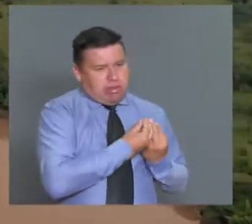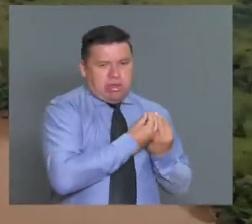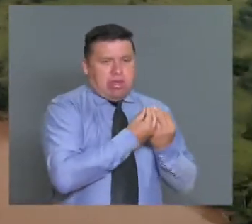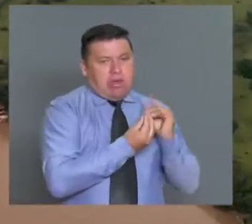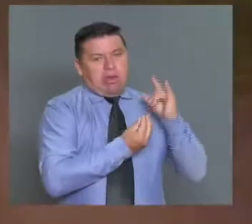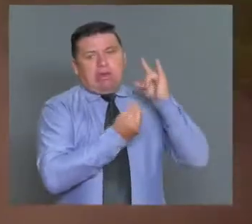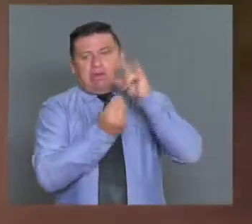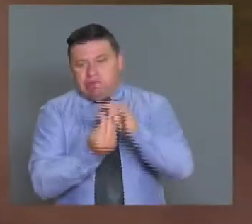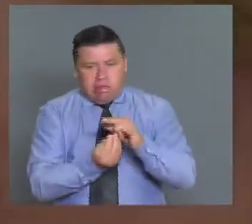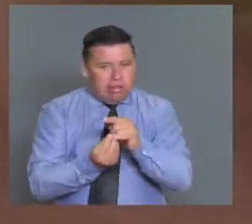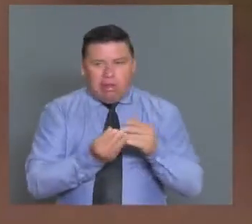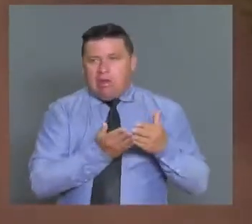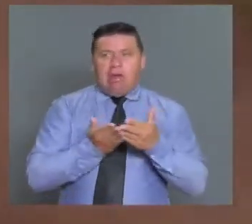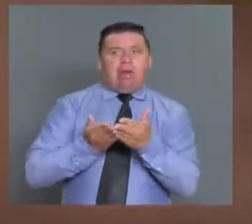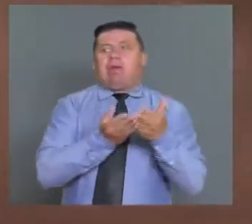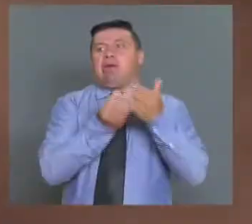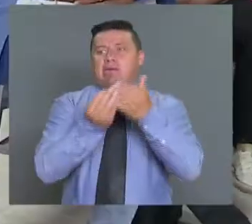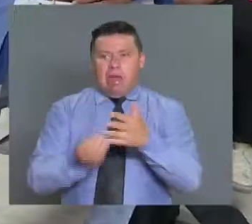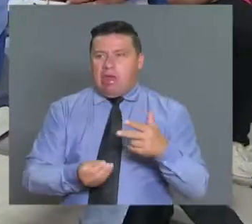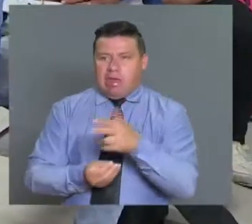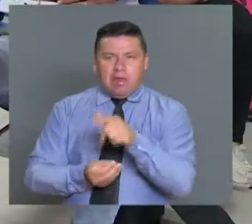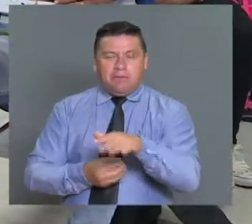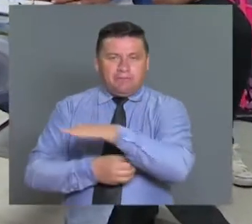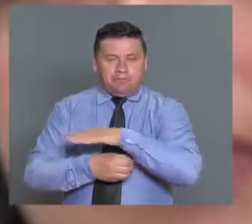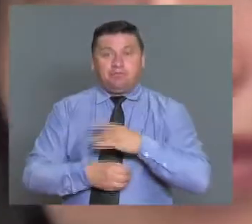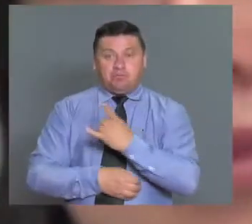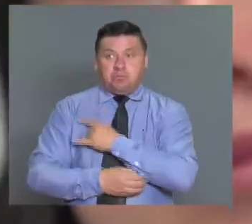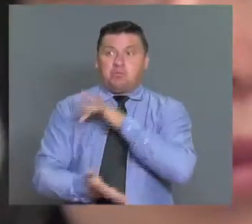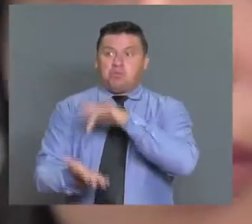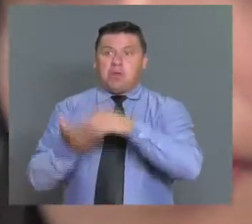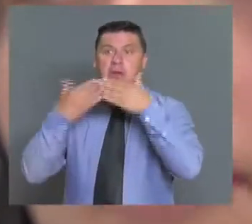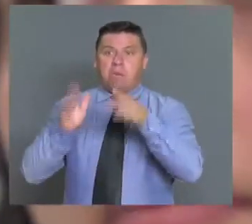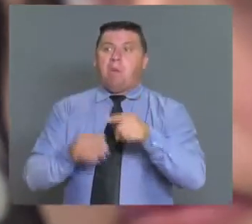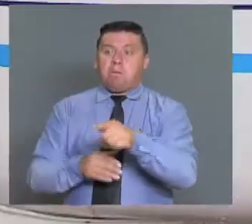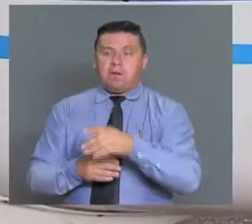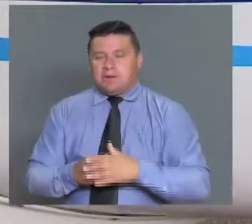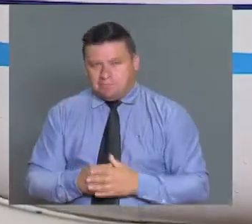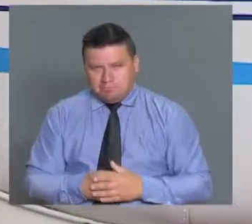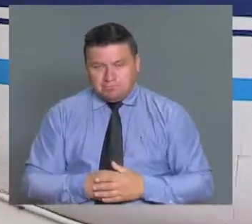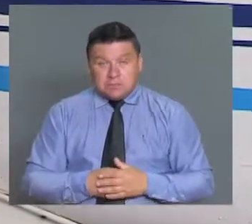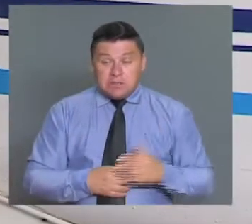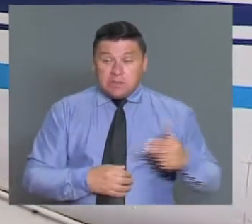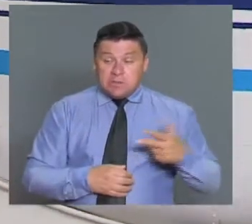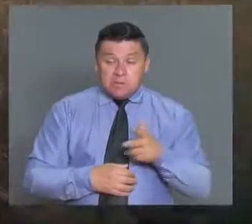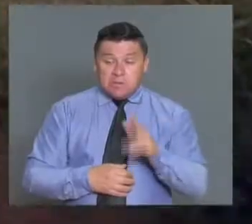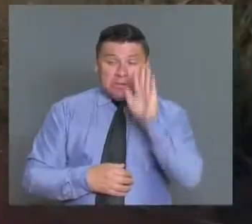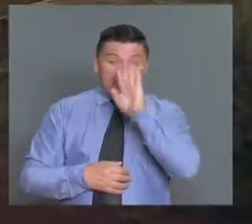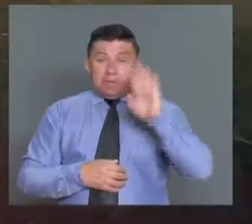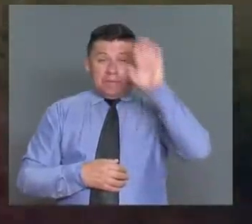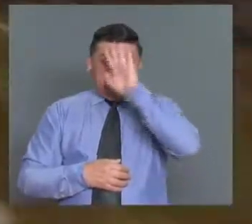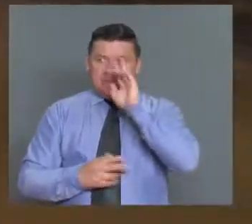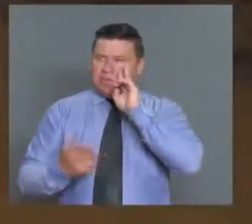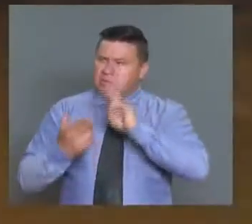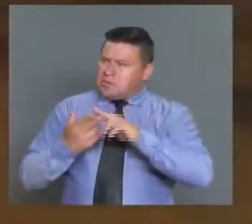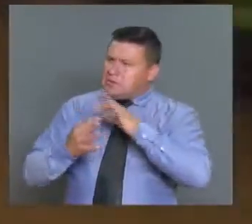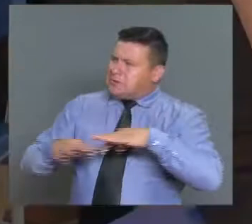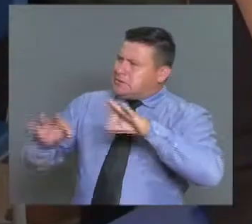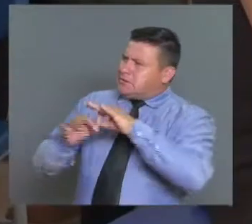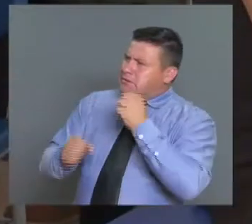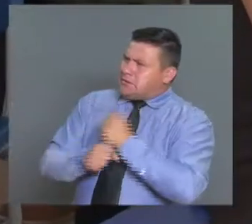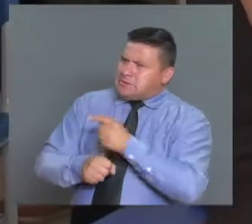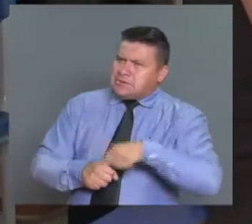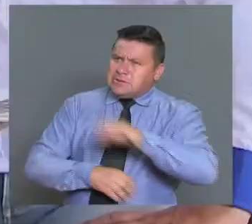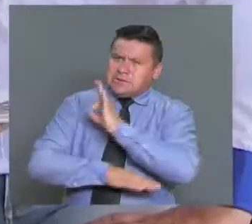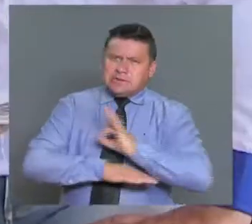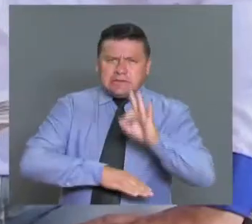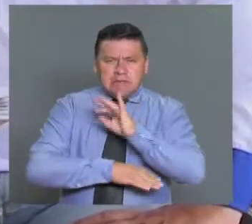las regiones más apartadas del país, en donde la escuela tiene presencia institucional. Viajar por los departamentos conociendo la importante labor que realiza